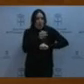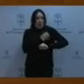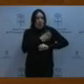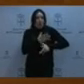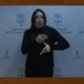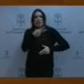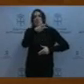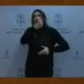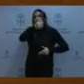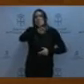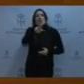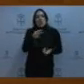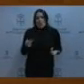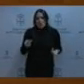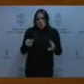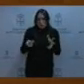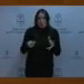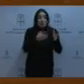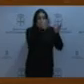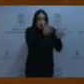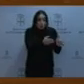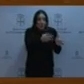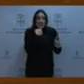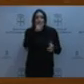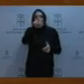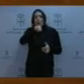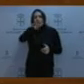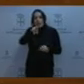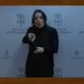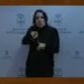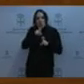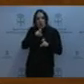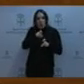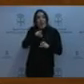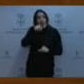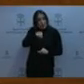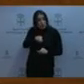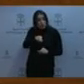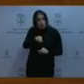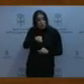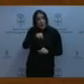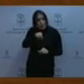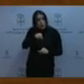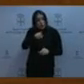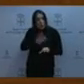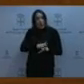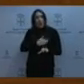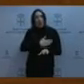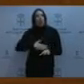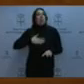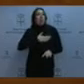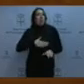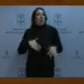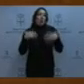de 200.000 euros, que usted le vuela un tercio, que eso es para estar satisfechos y